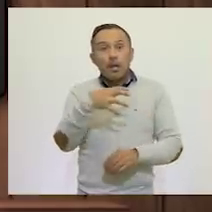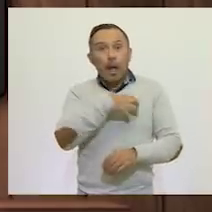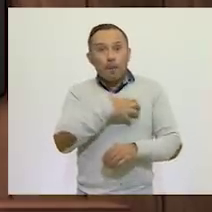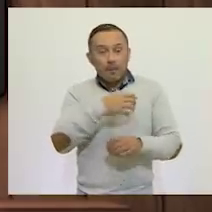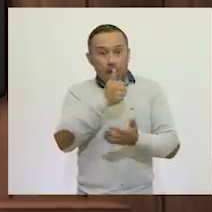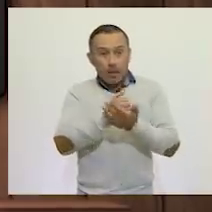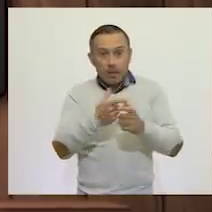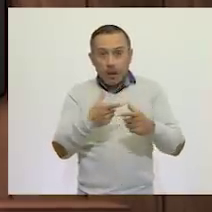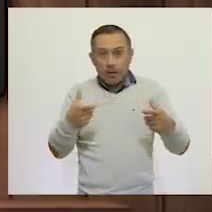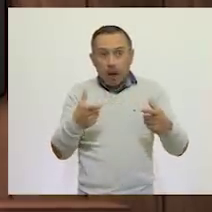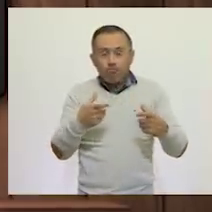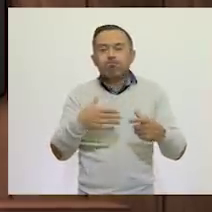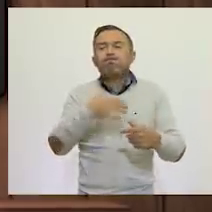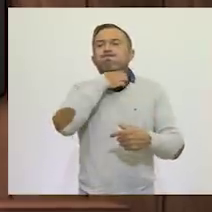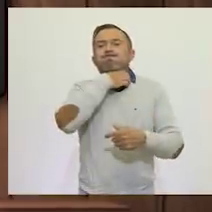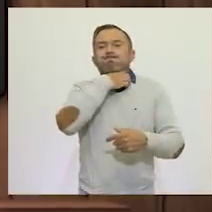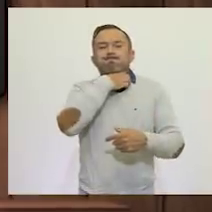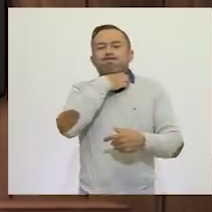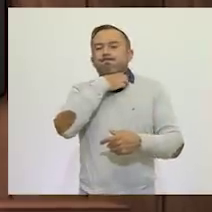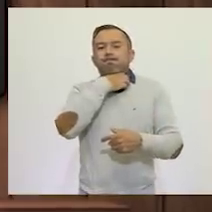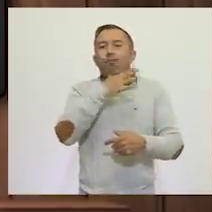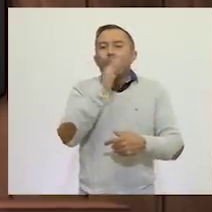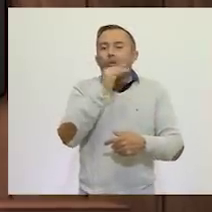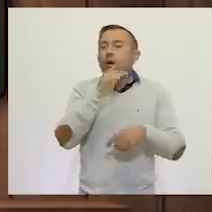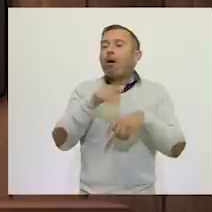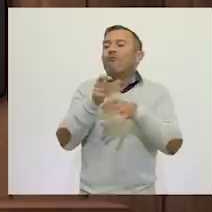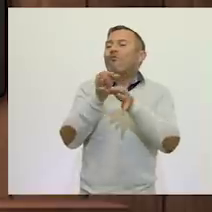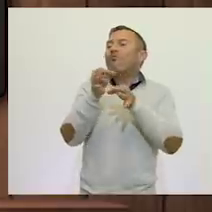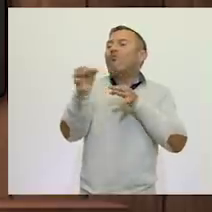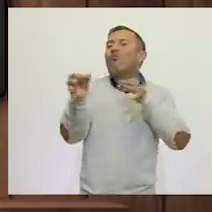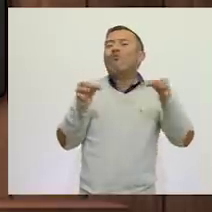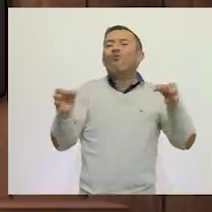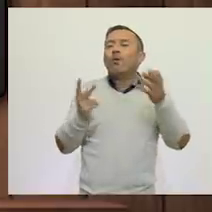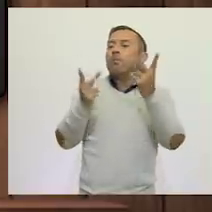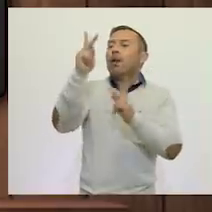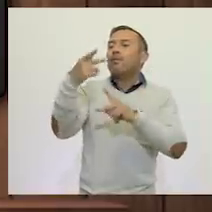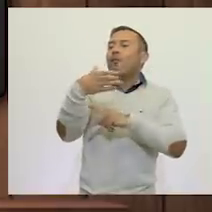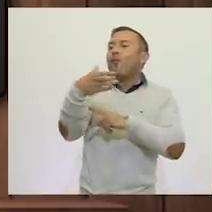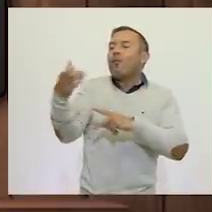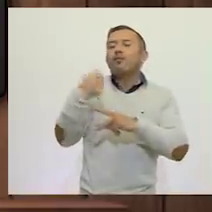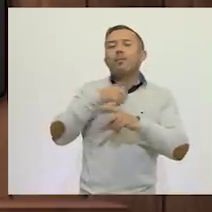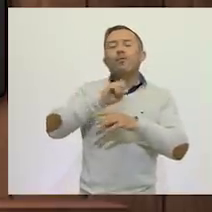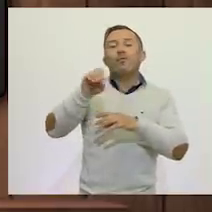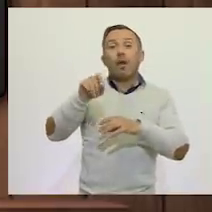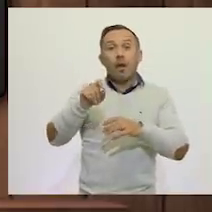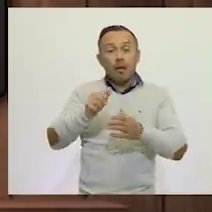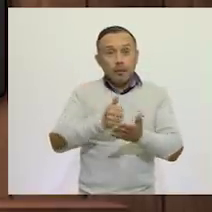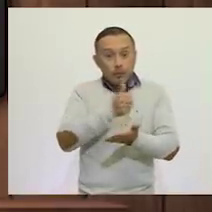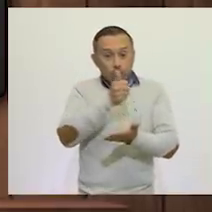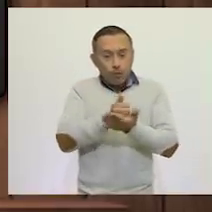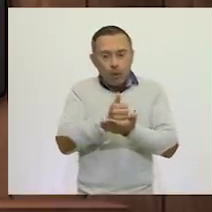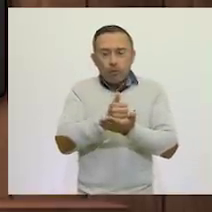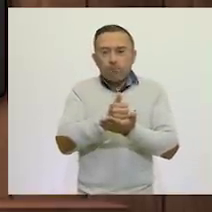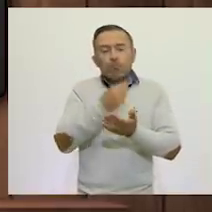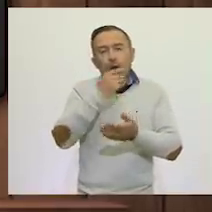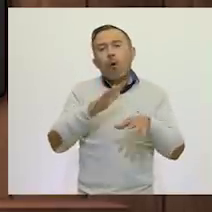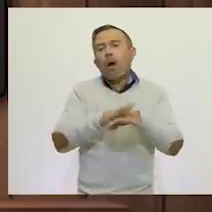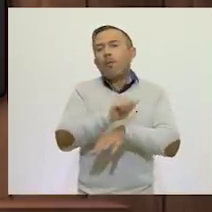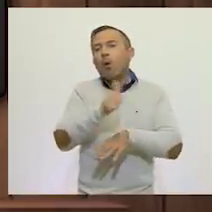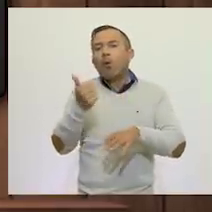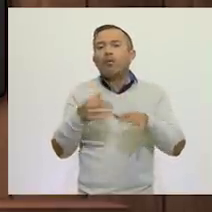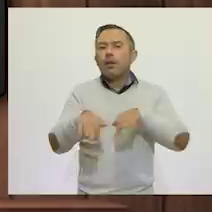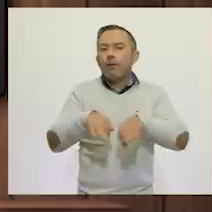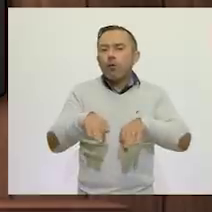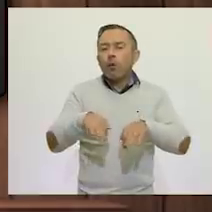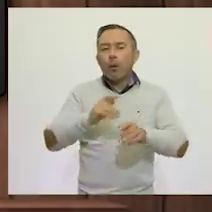abastecerse a sí mismas, así que dependían de los cultivos de los alrededores, provocando que la gente de las ciudades se dedicara a oficios como la alfarería, la